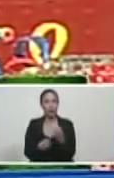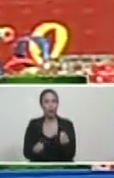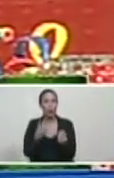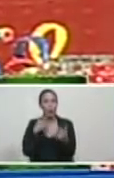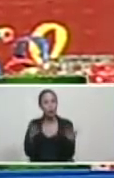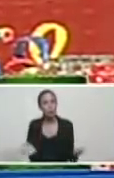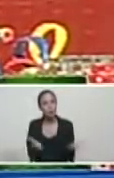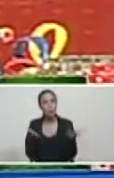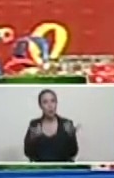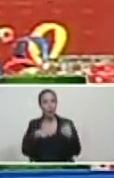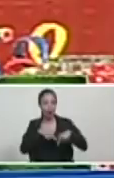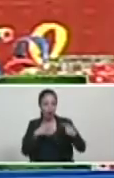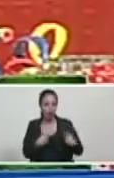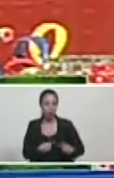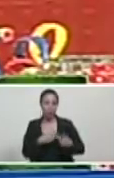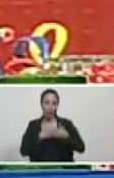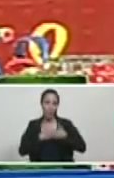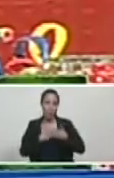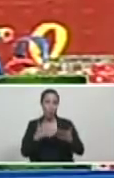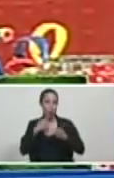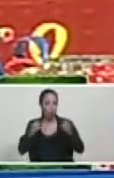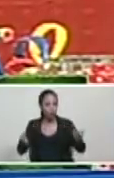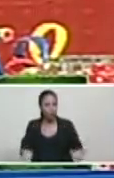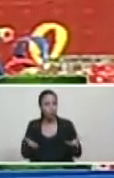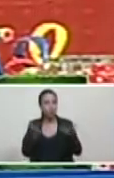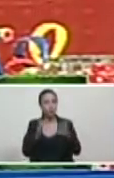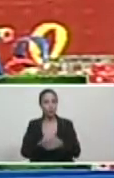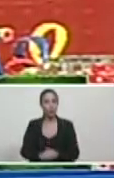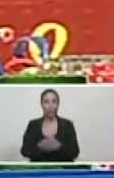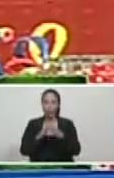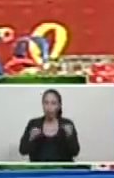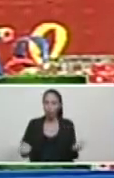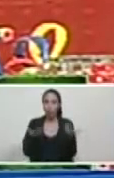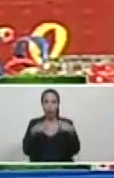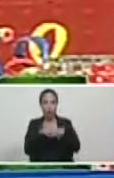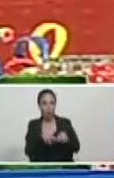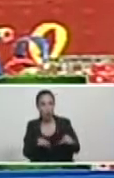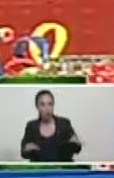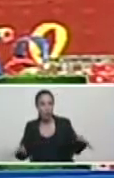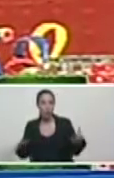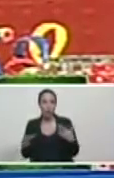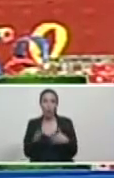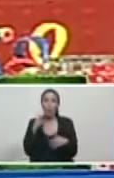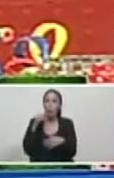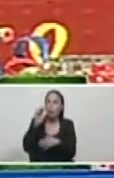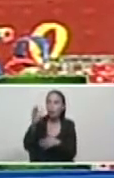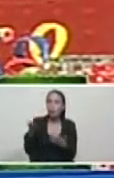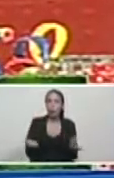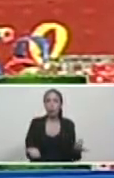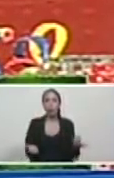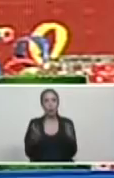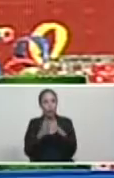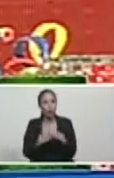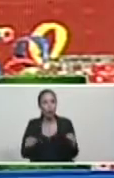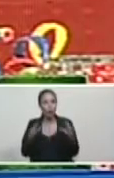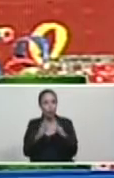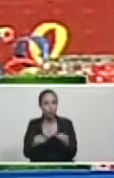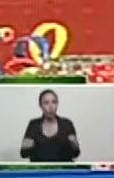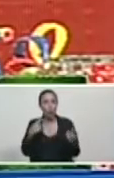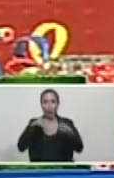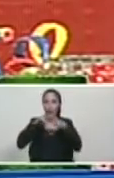amor por nuestro pueblo, el amor por nuestra patria, el amor por los niños, por las niñas, por el futuro, por el derecho a la